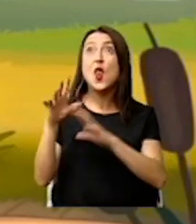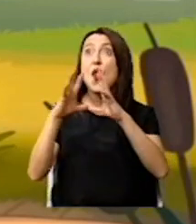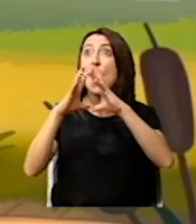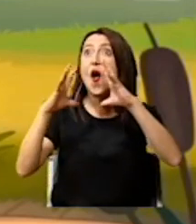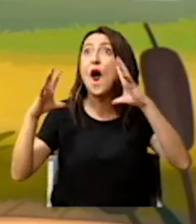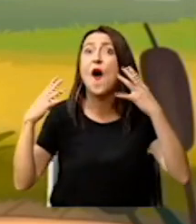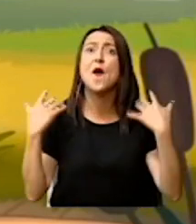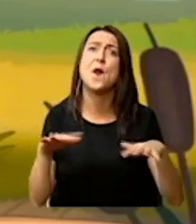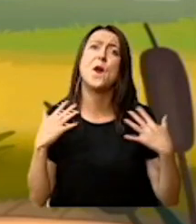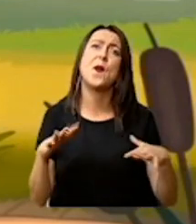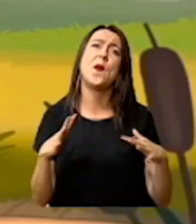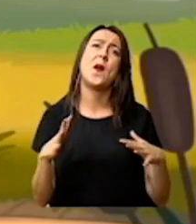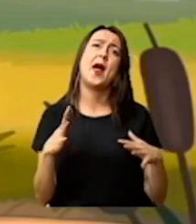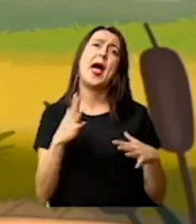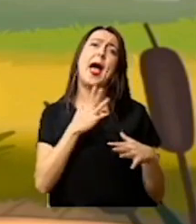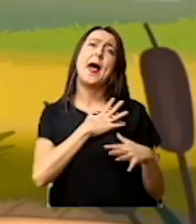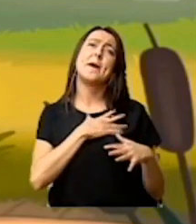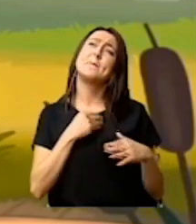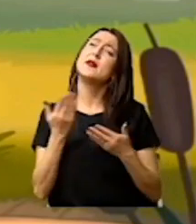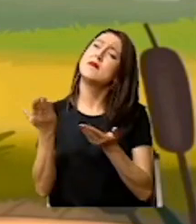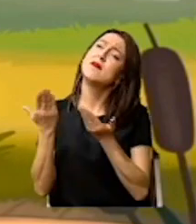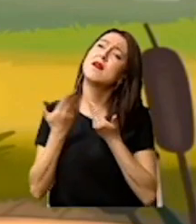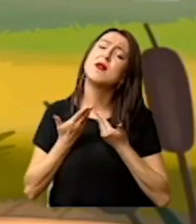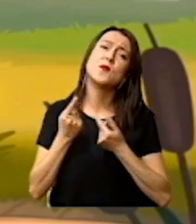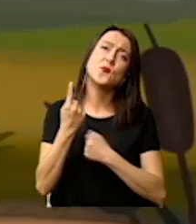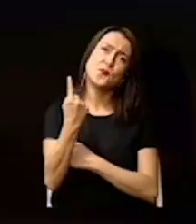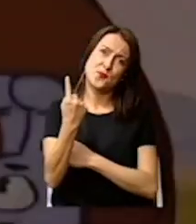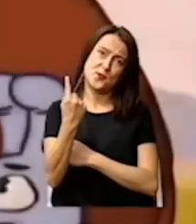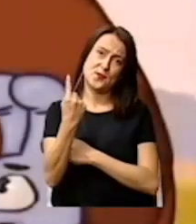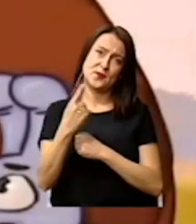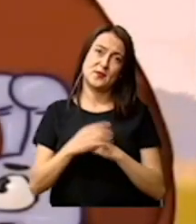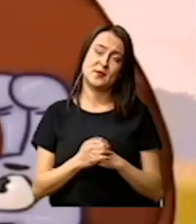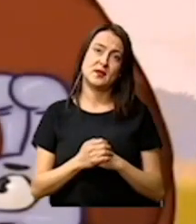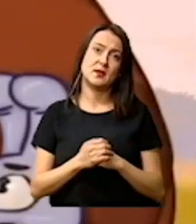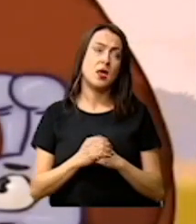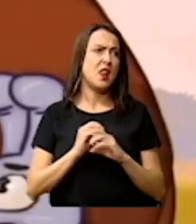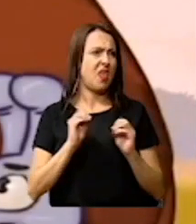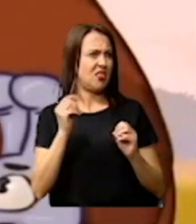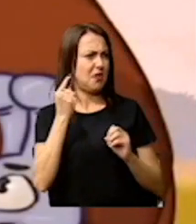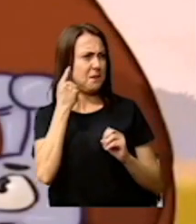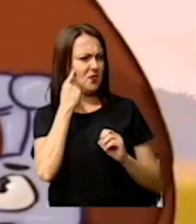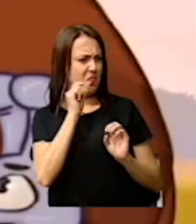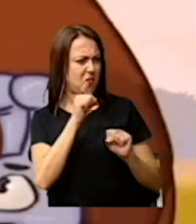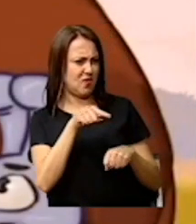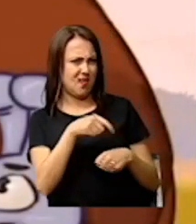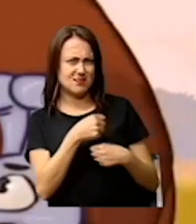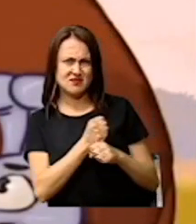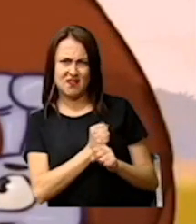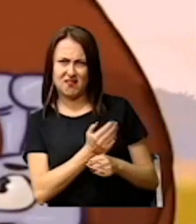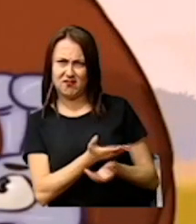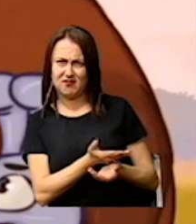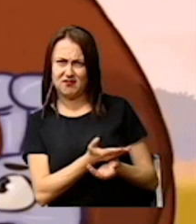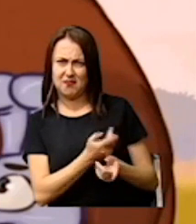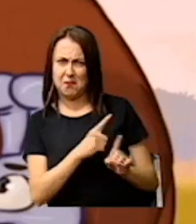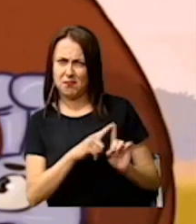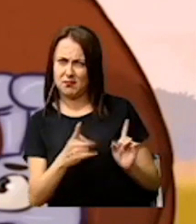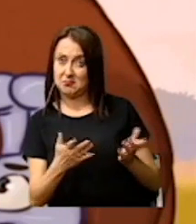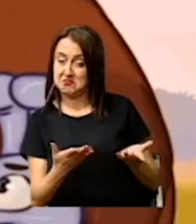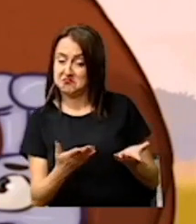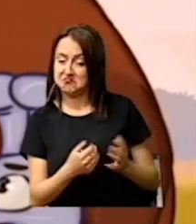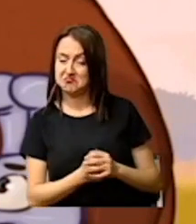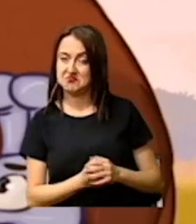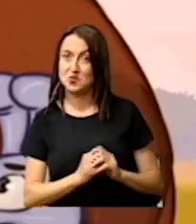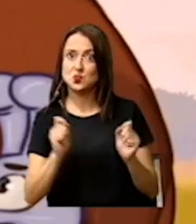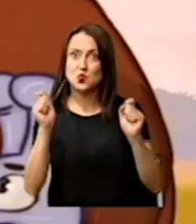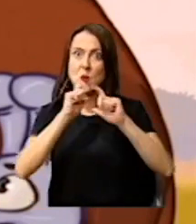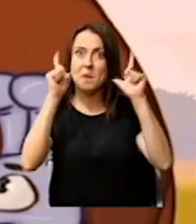¡Globos! ¿Me dais uno? Nadie pensó que podría hacerlo, pero para